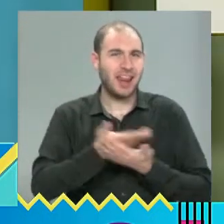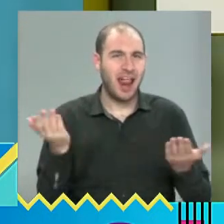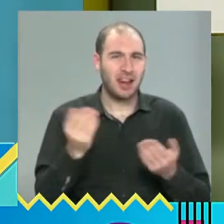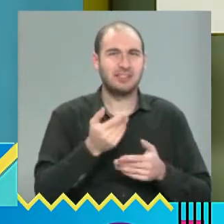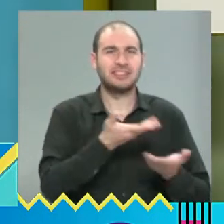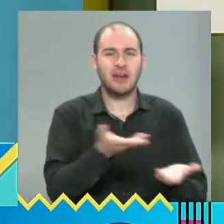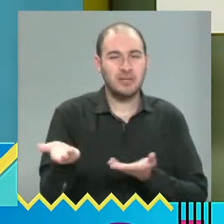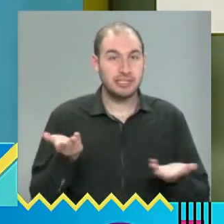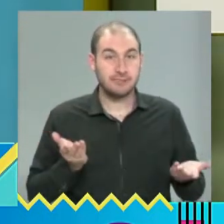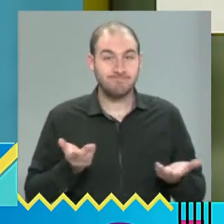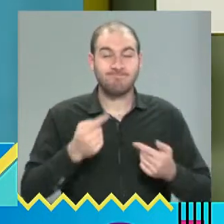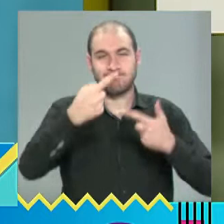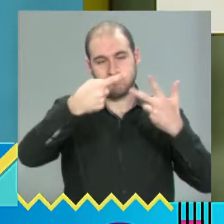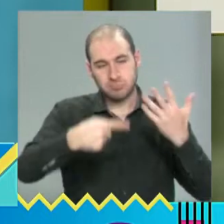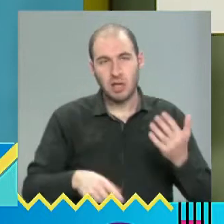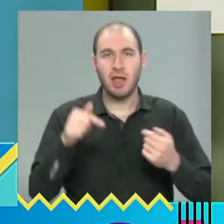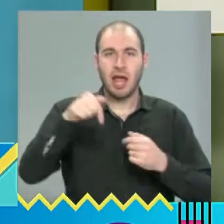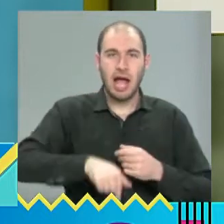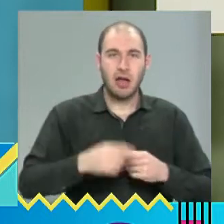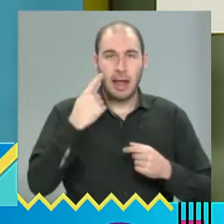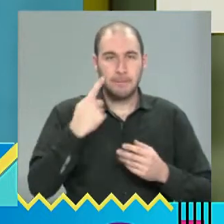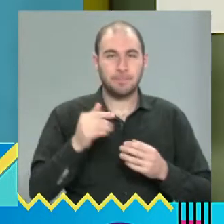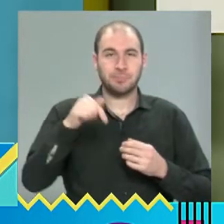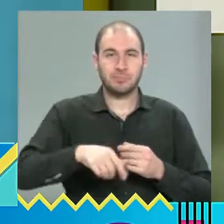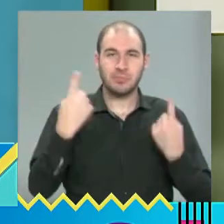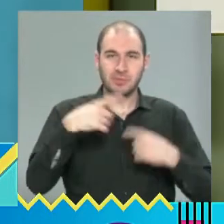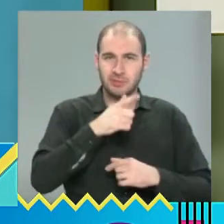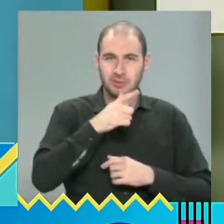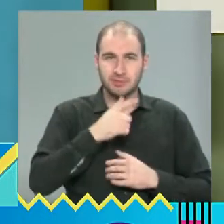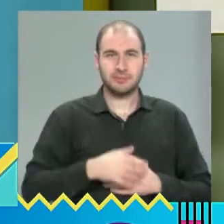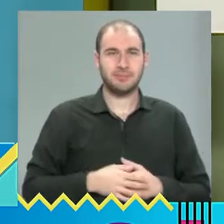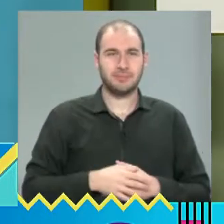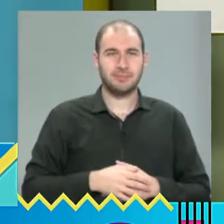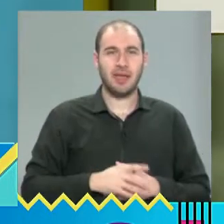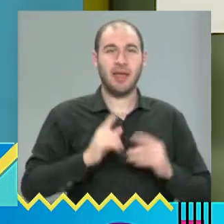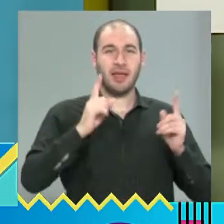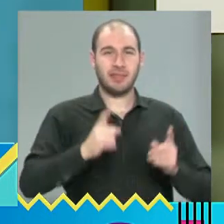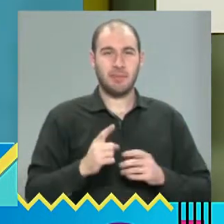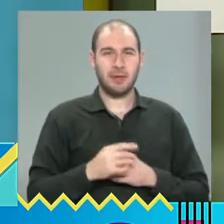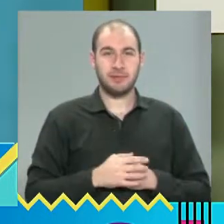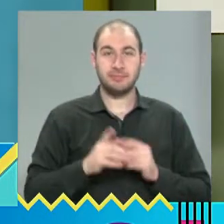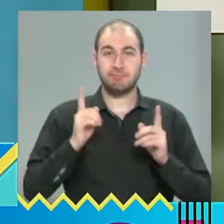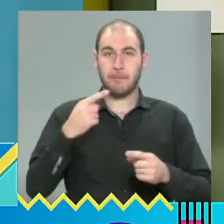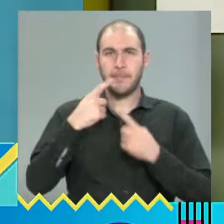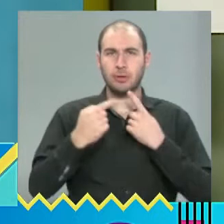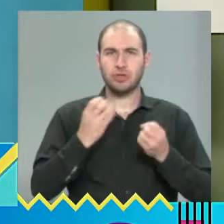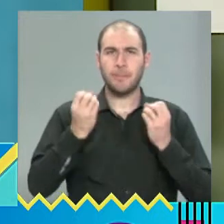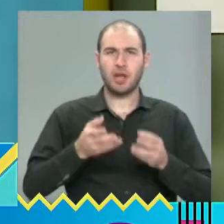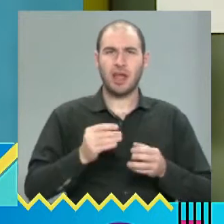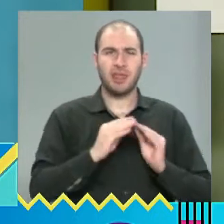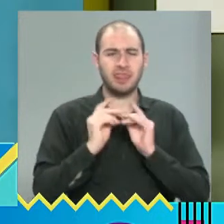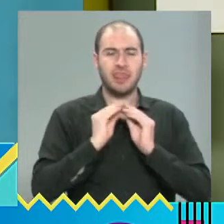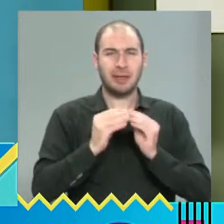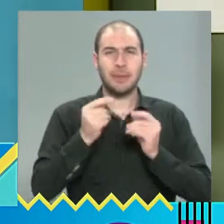de los servicios. Bueno, todo eso vamos a tratar de ver hoy en Distintos Parecidos. También, ¿por qué no preguntarnos por qué el